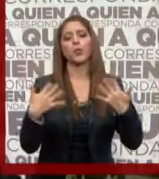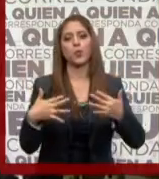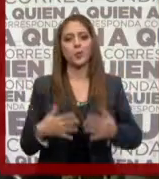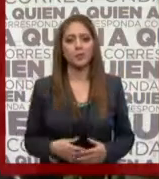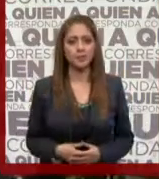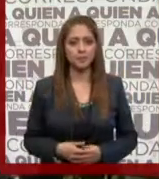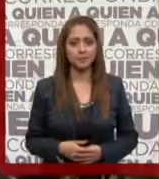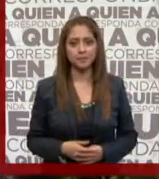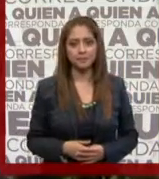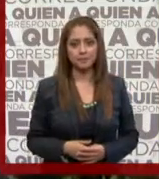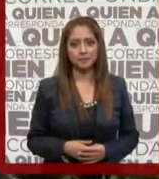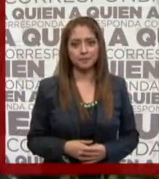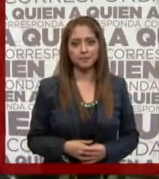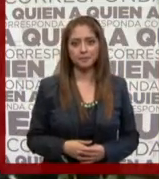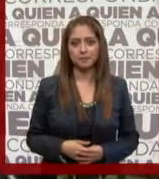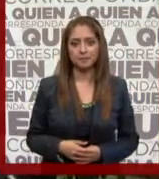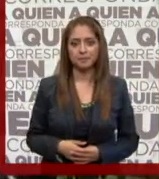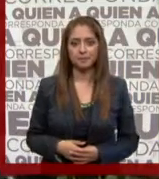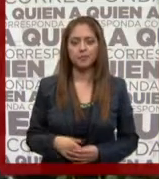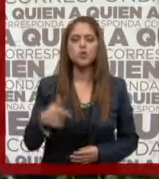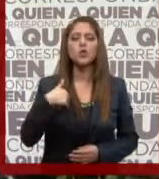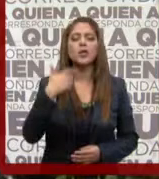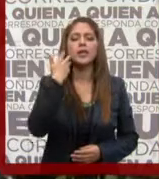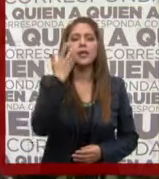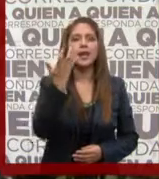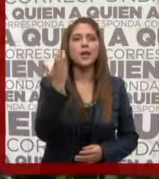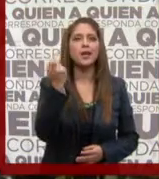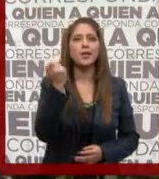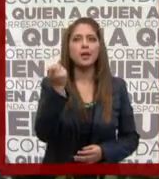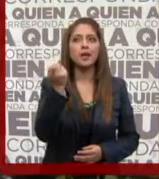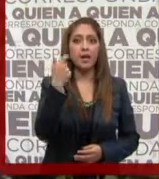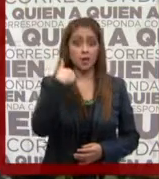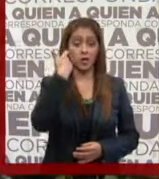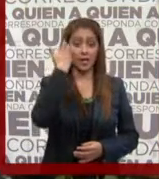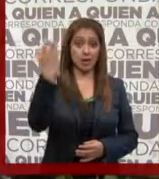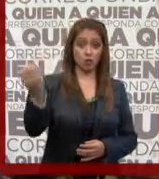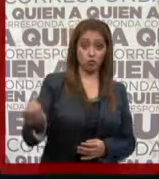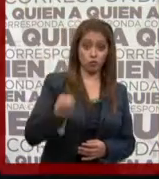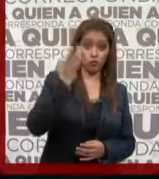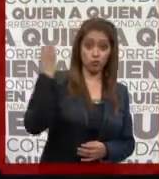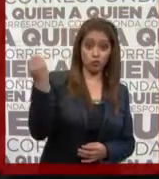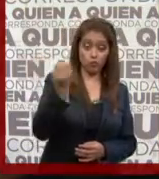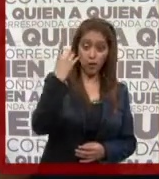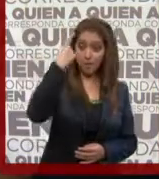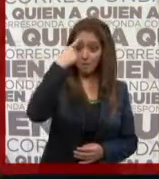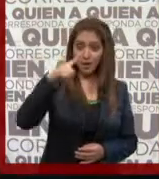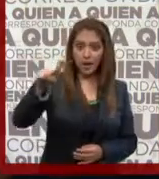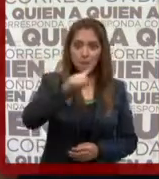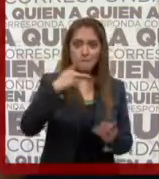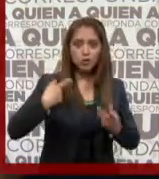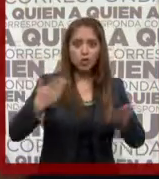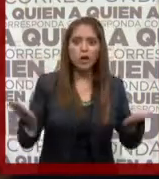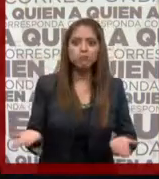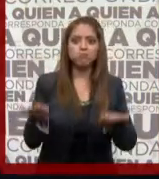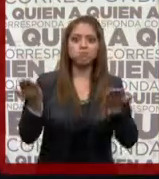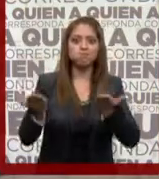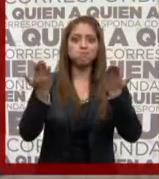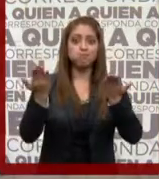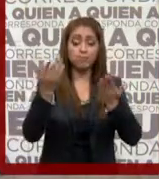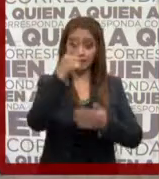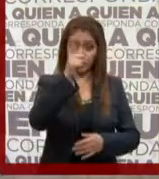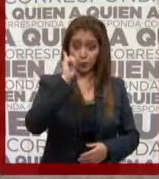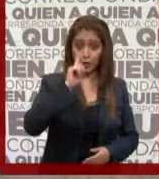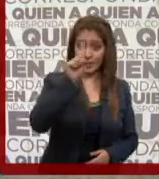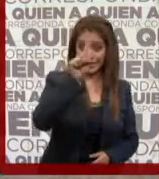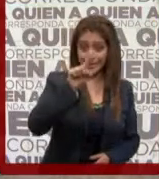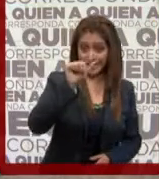ser una, ¿cómo se le llama? Conferencista motivacional. Sarita Linda, así se deja conocer